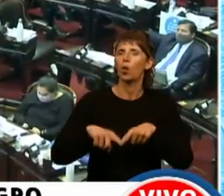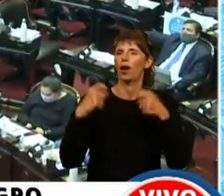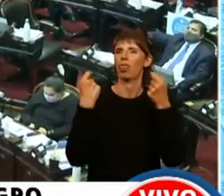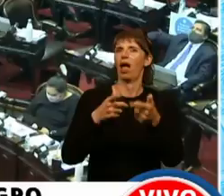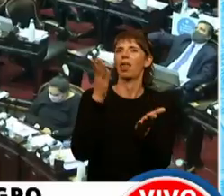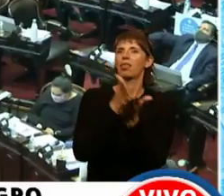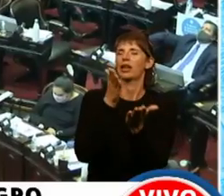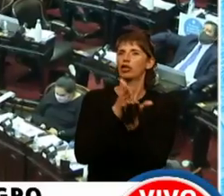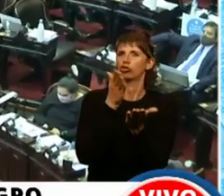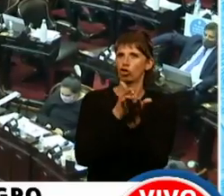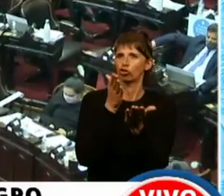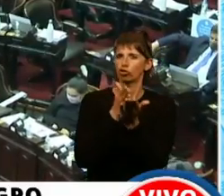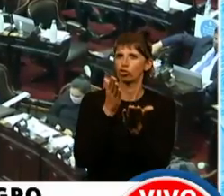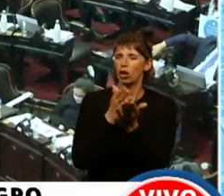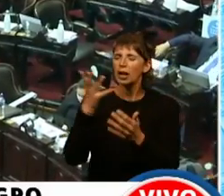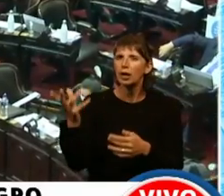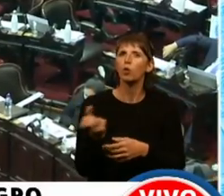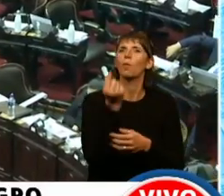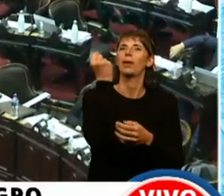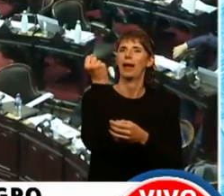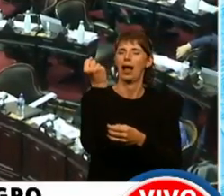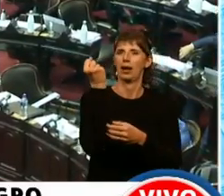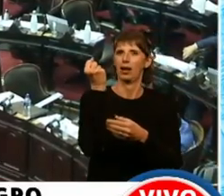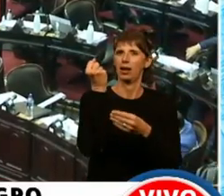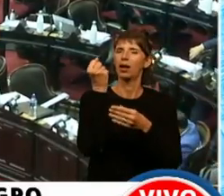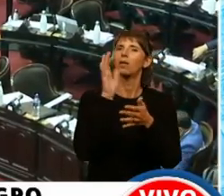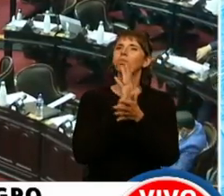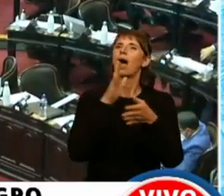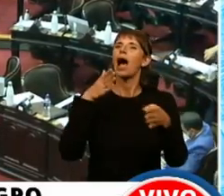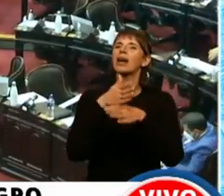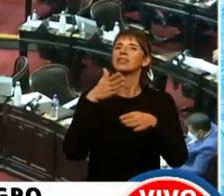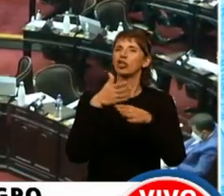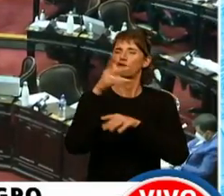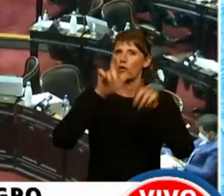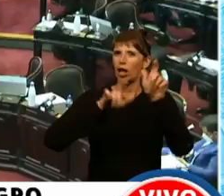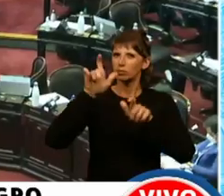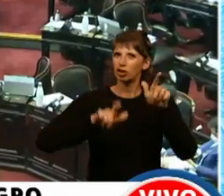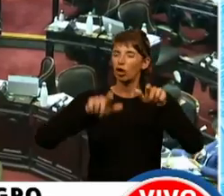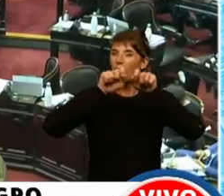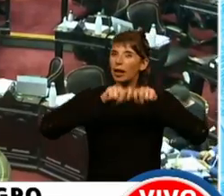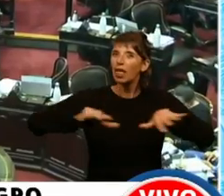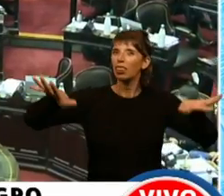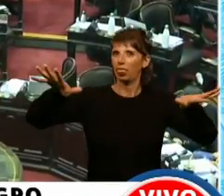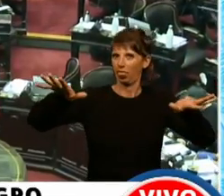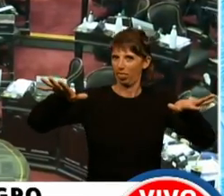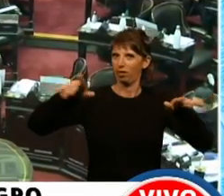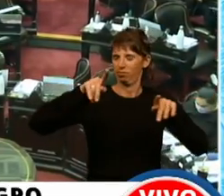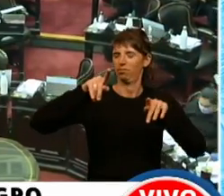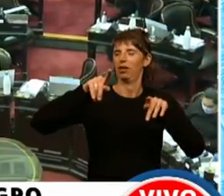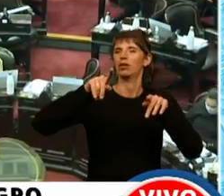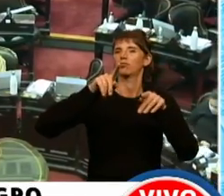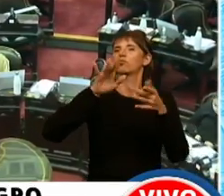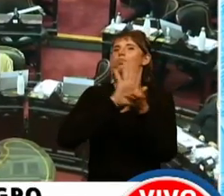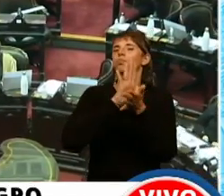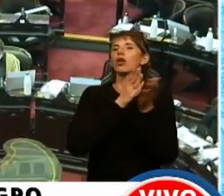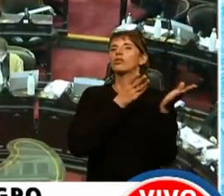recuperar la conceptualización del acceso a los servicios por red como servicios públicos este derecho